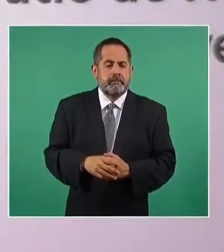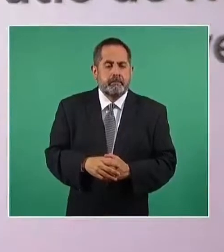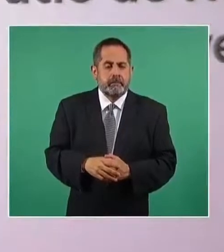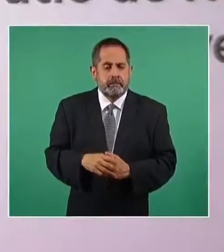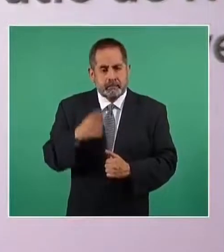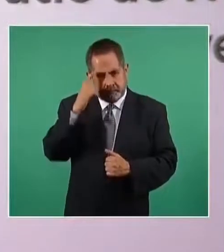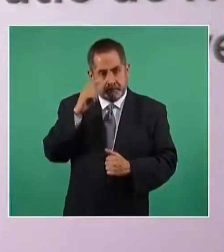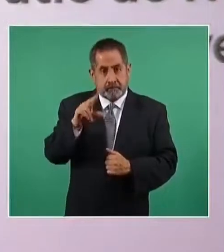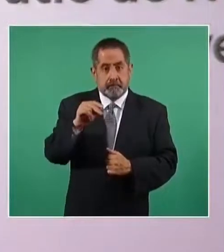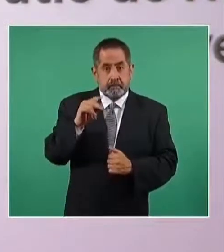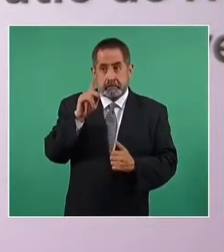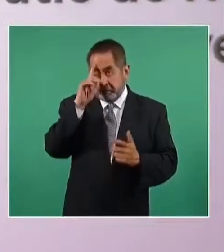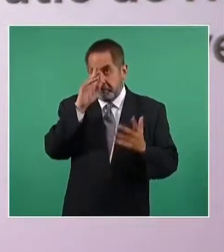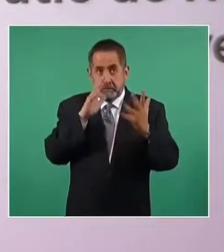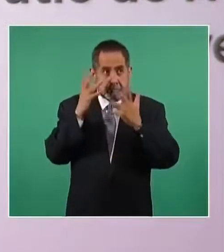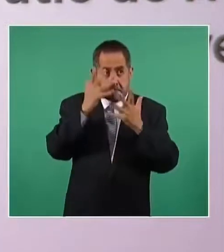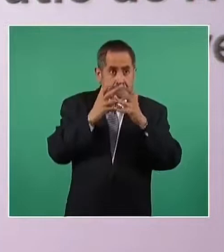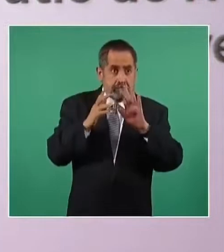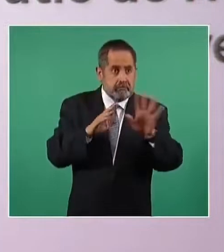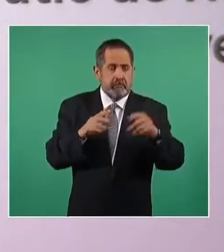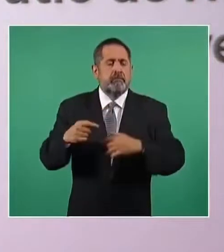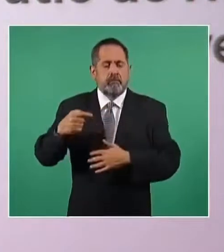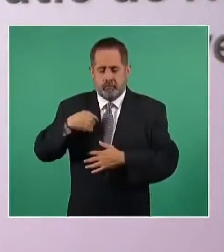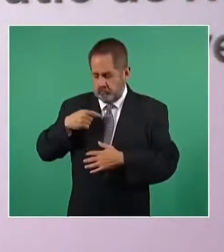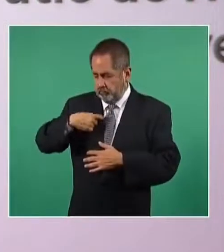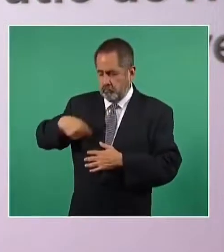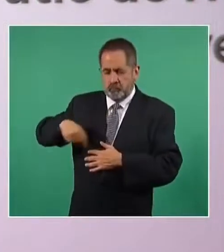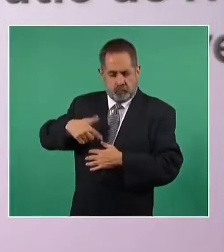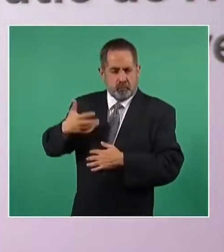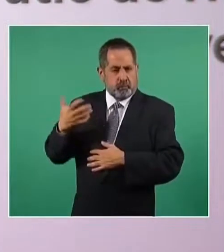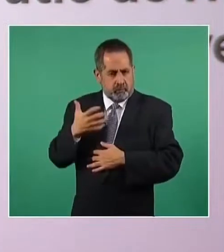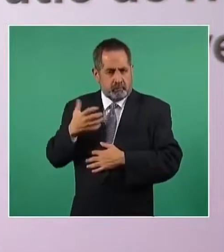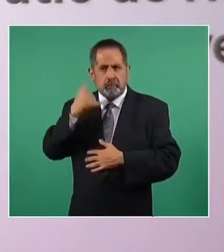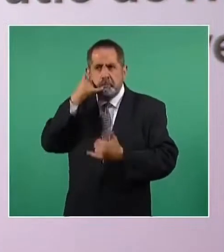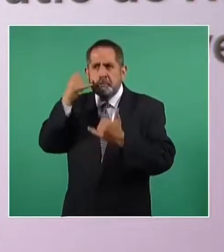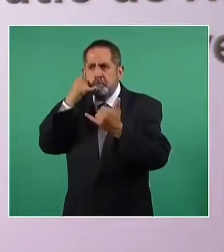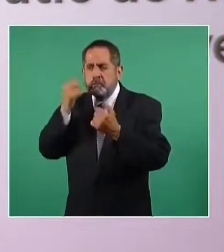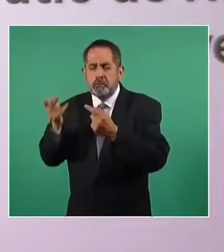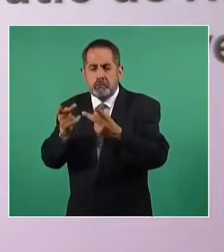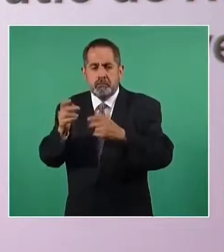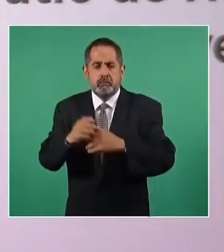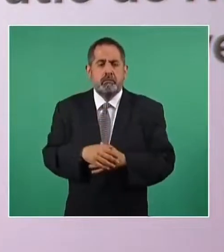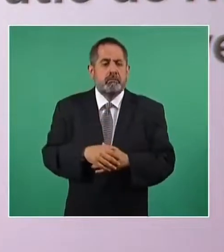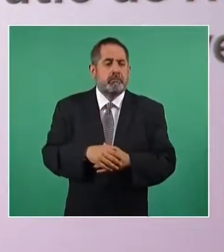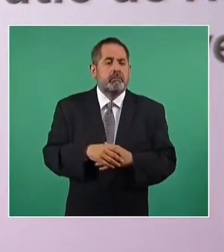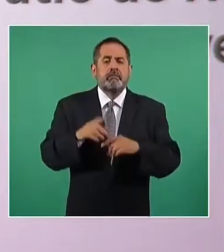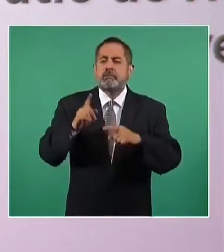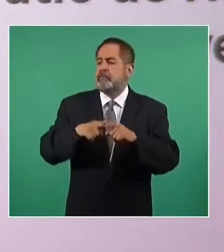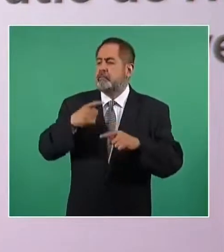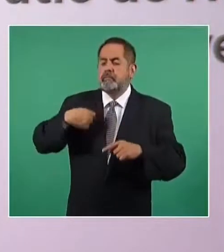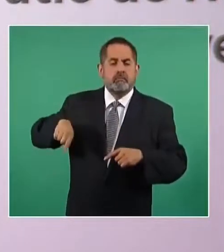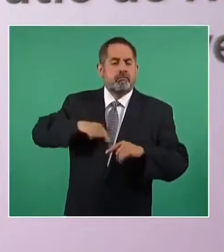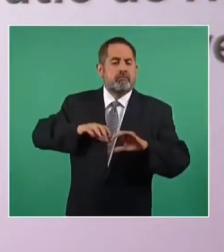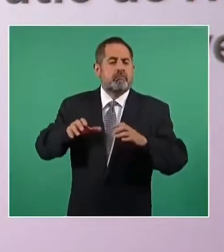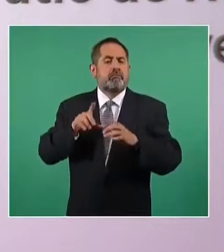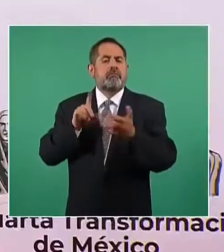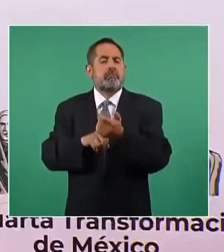maletas hechas, estará el empujón, quizá el más fuerte, hacia el cambio.